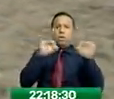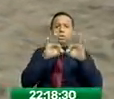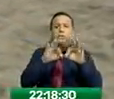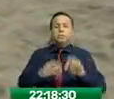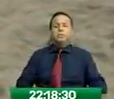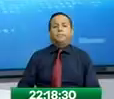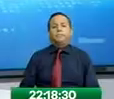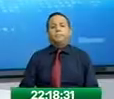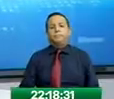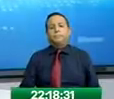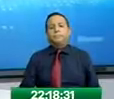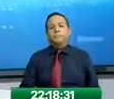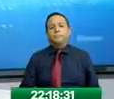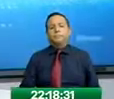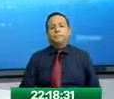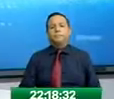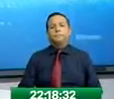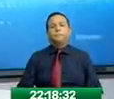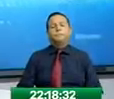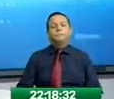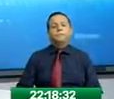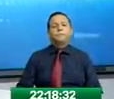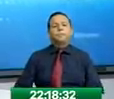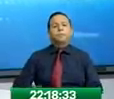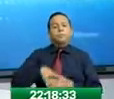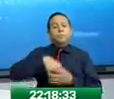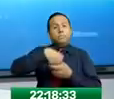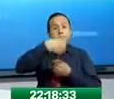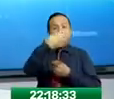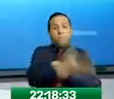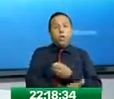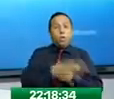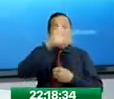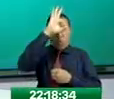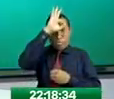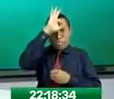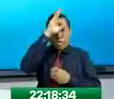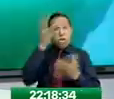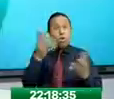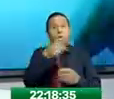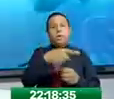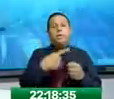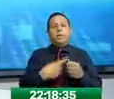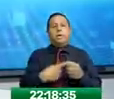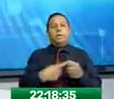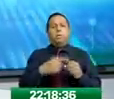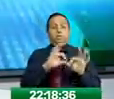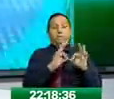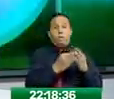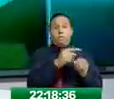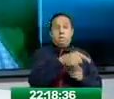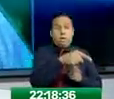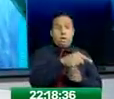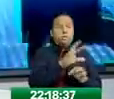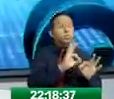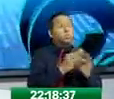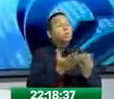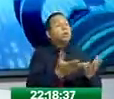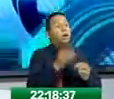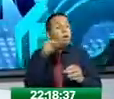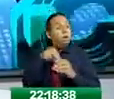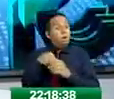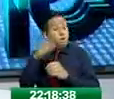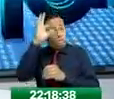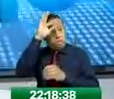Saona. En los exteriores de varios hospitales de Quito, familiares de pacientes con COVID-19 están a la espera de los